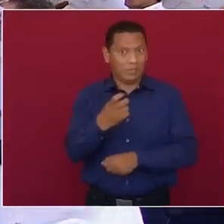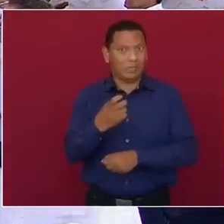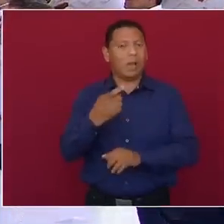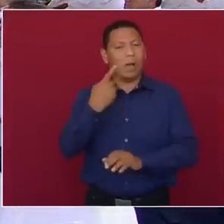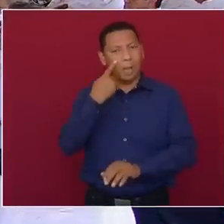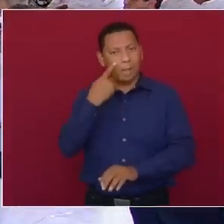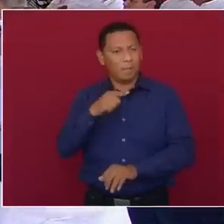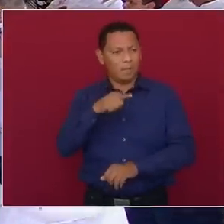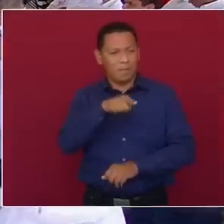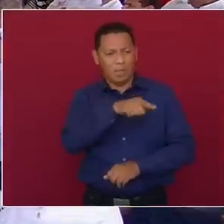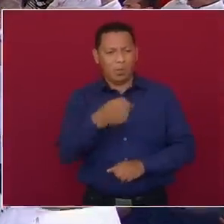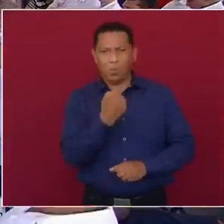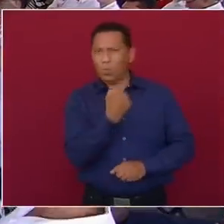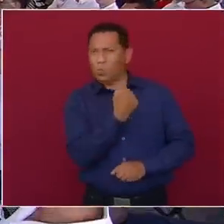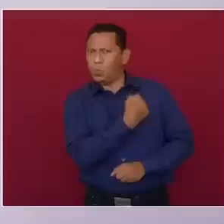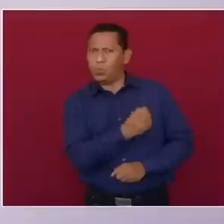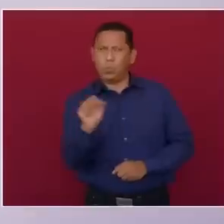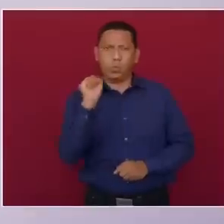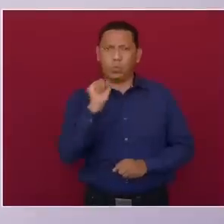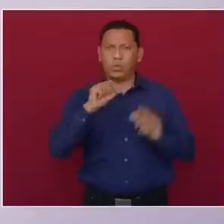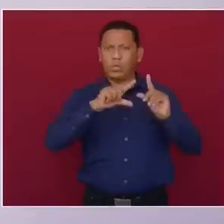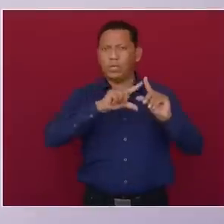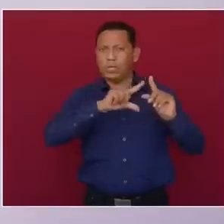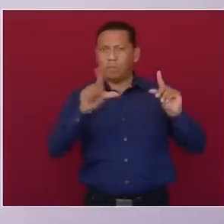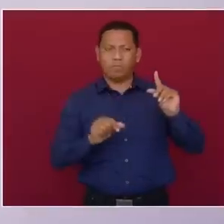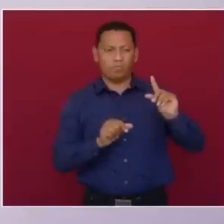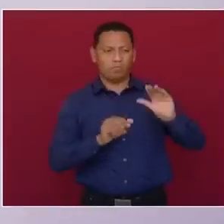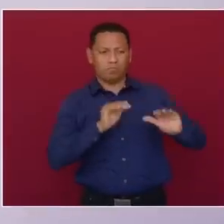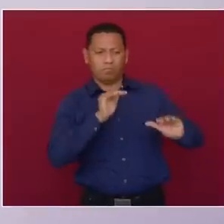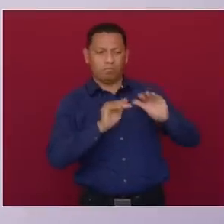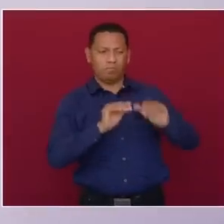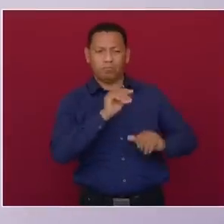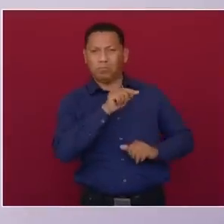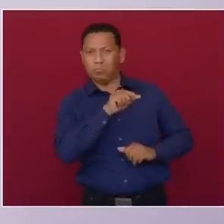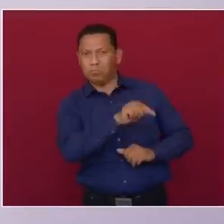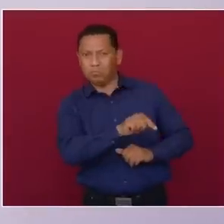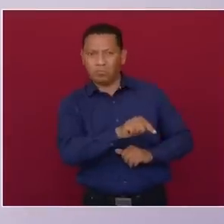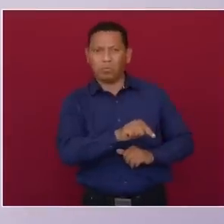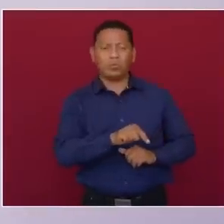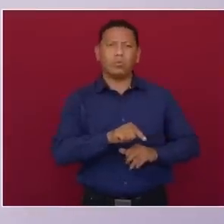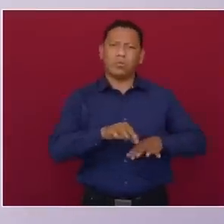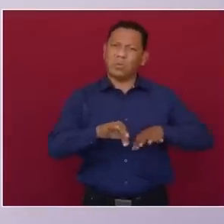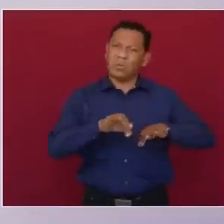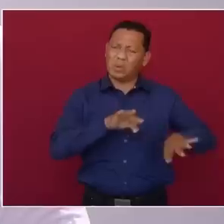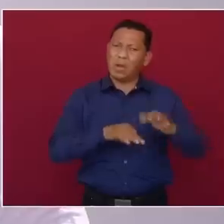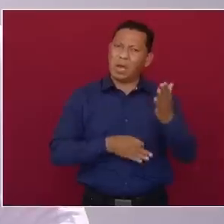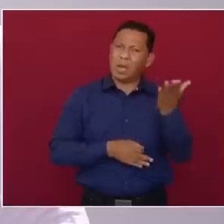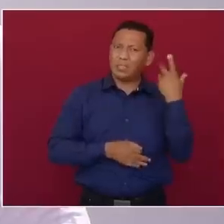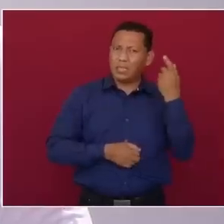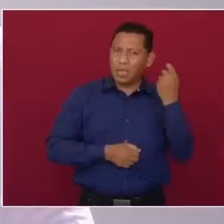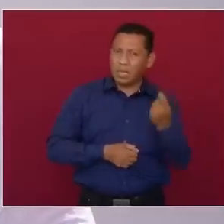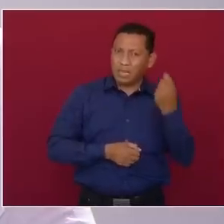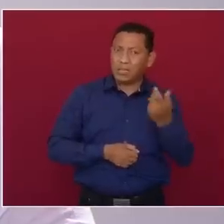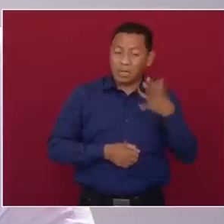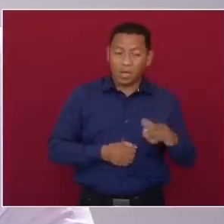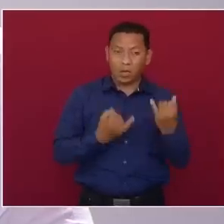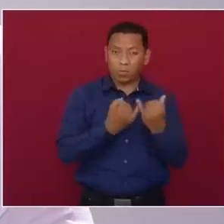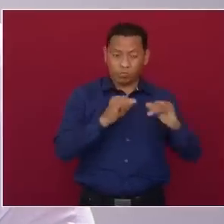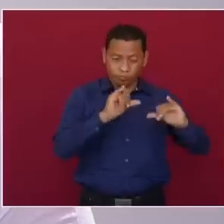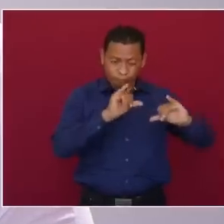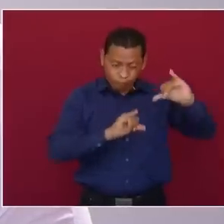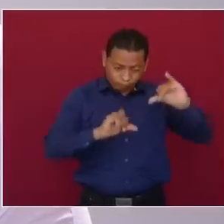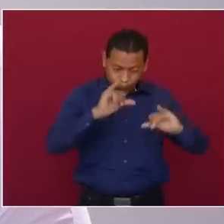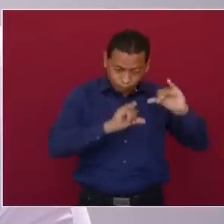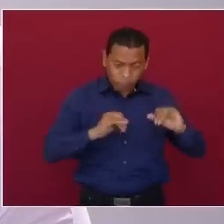nuestros expertos mexicanos, nuestros petroleros refineros jubilados, con nuestros científicos del